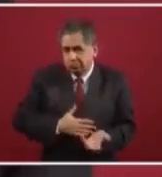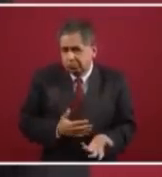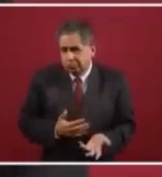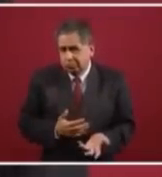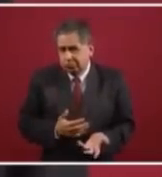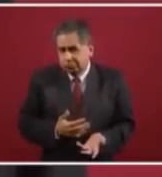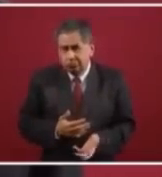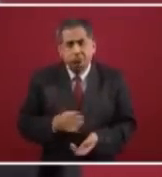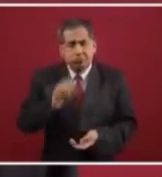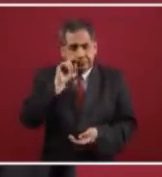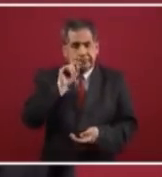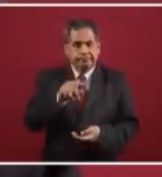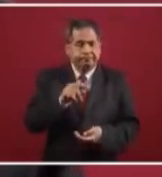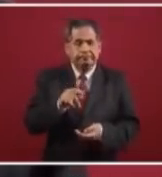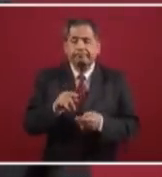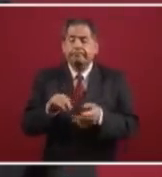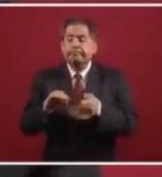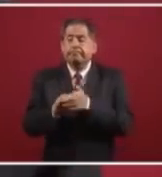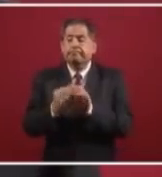pues se va creando